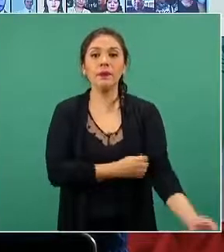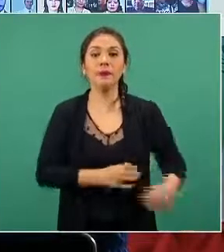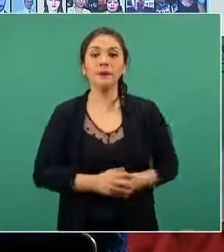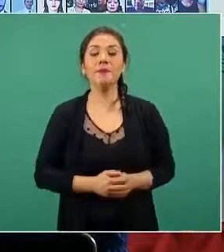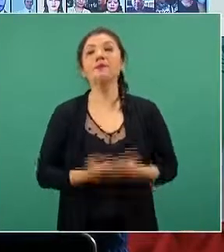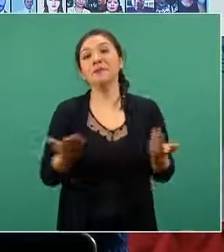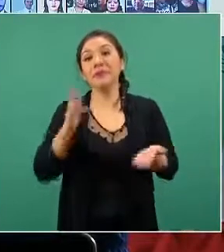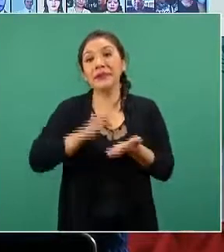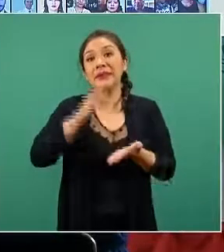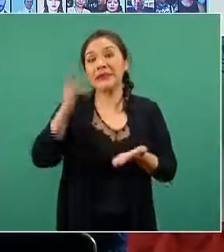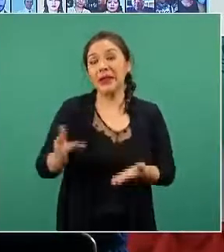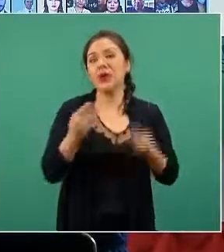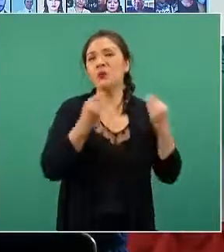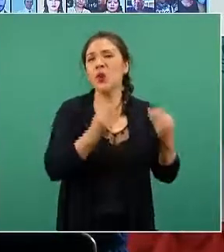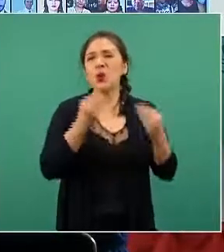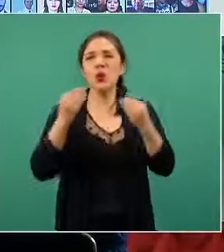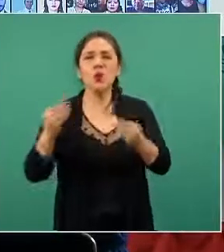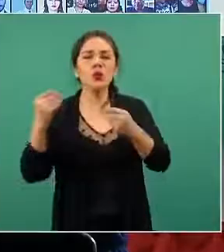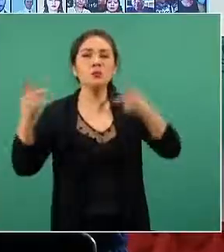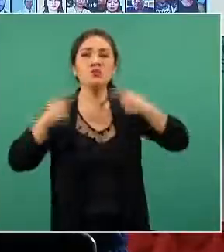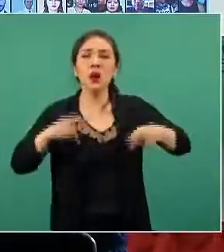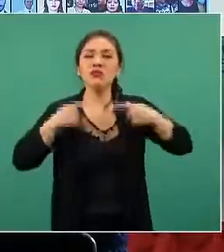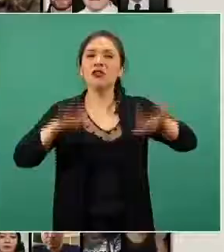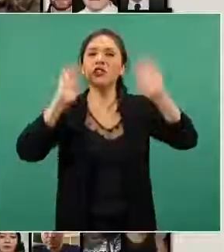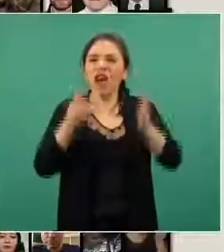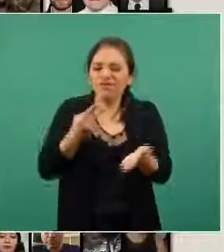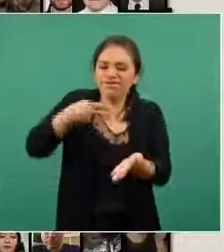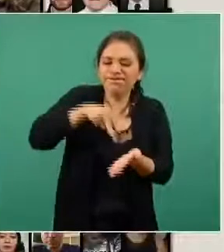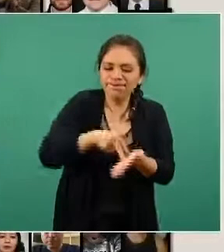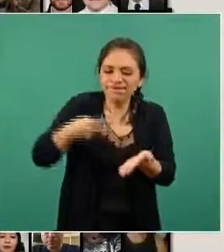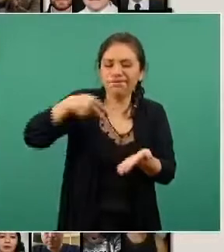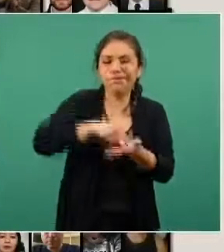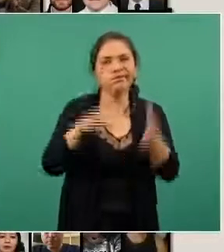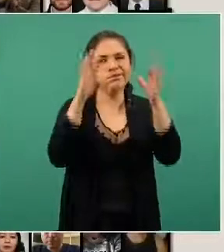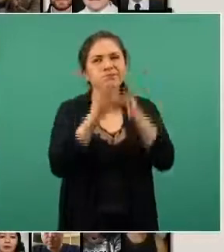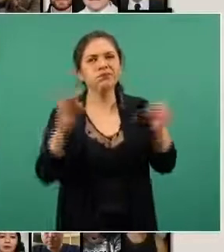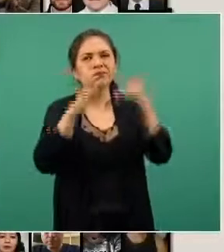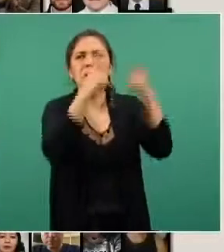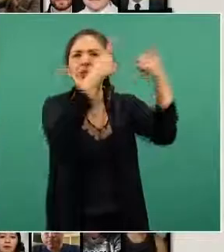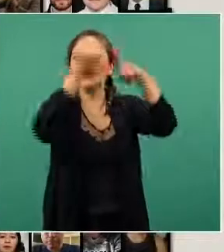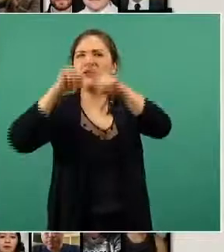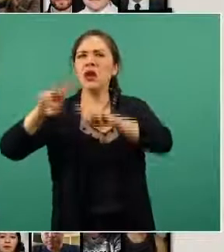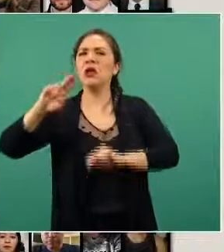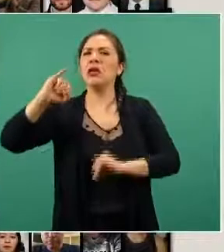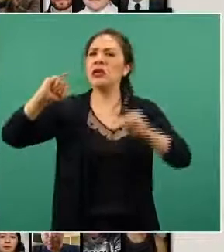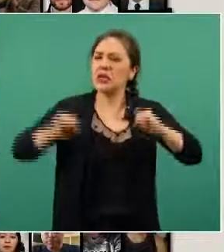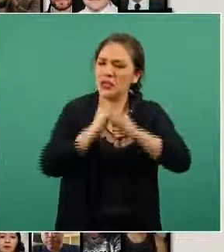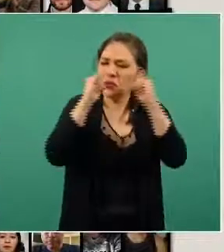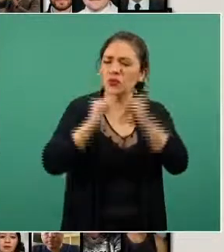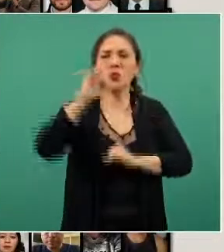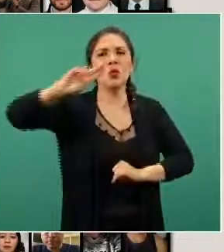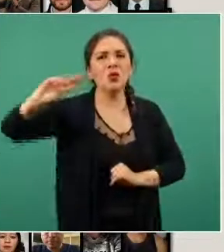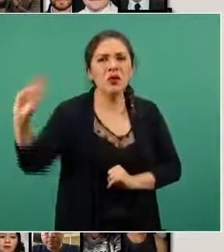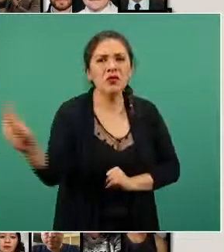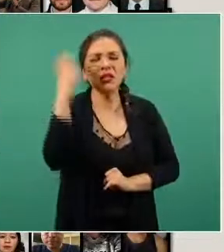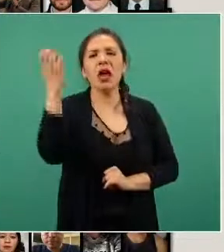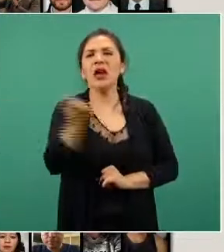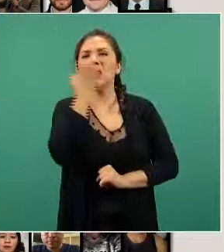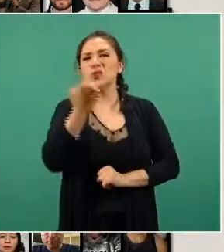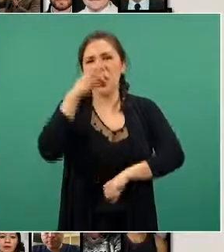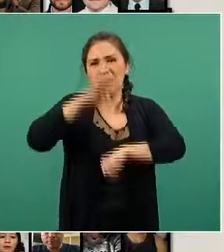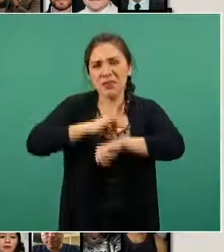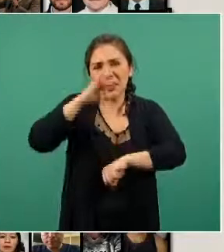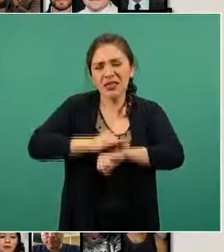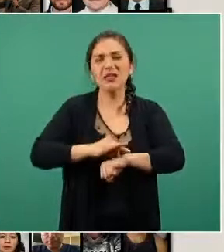Y agradecer a la gran cantidad de ponentes de diversas instituciones, universidades, Academia Nacional de